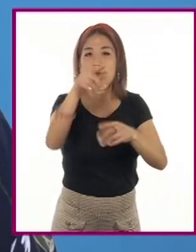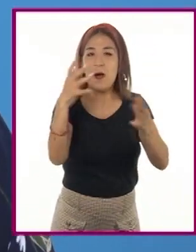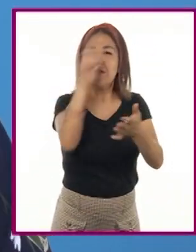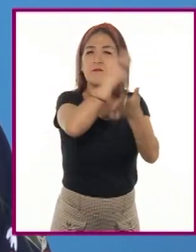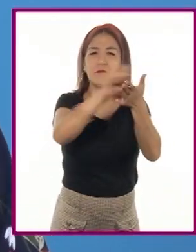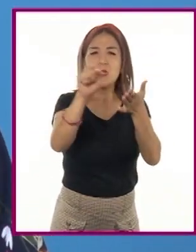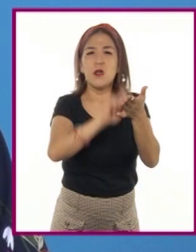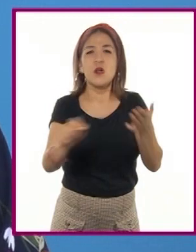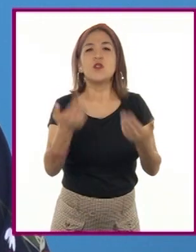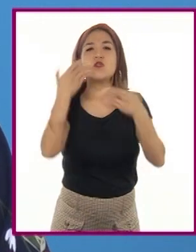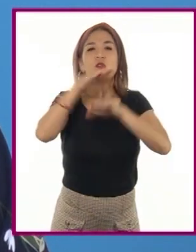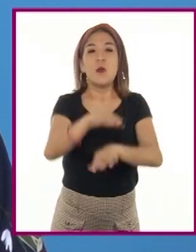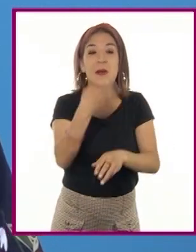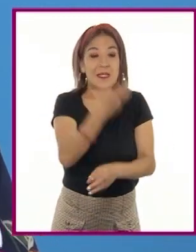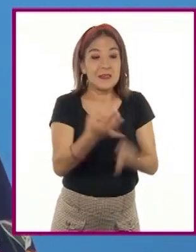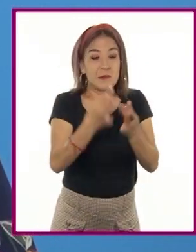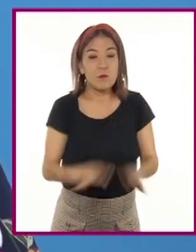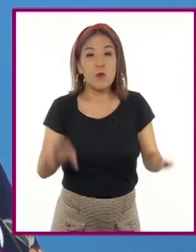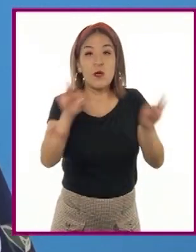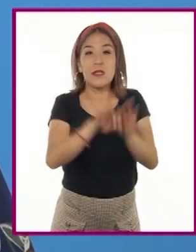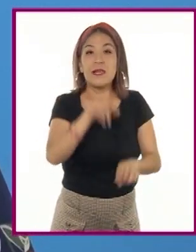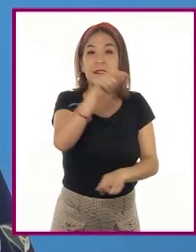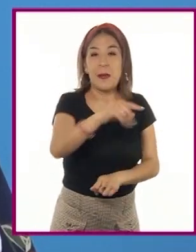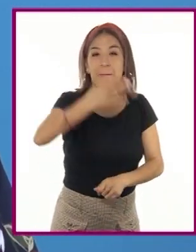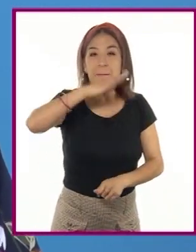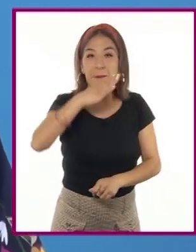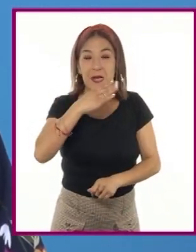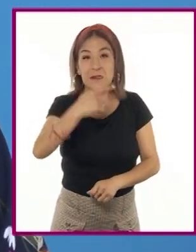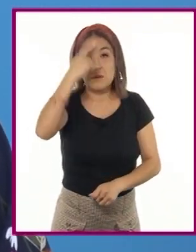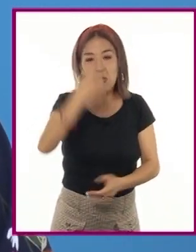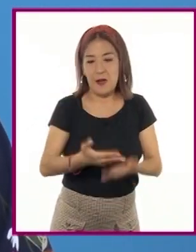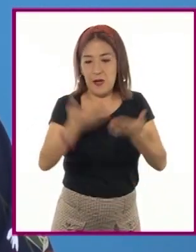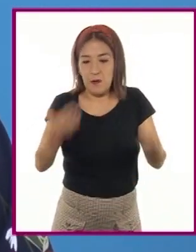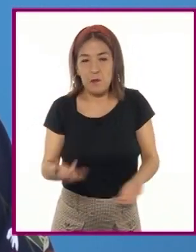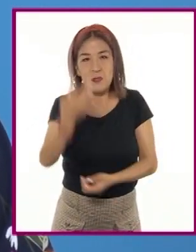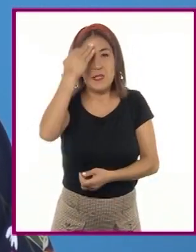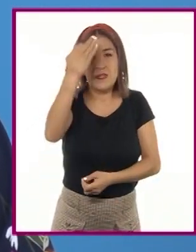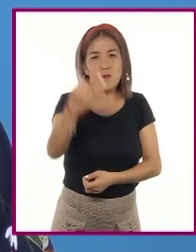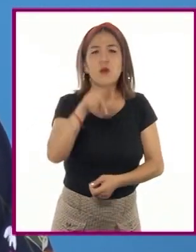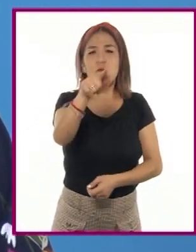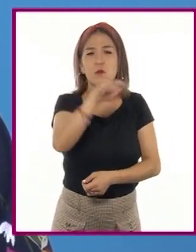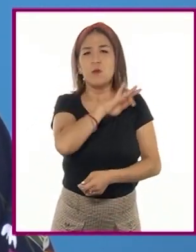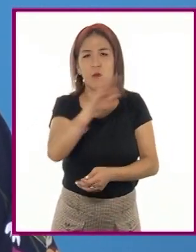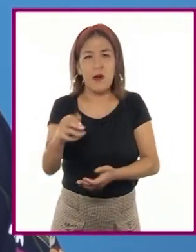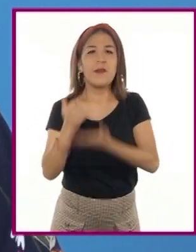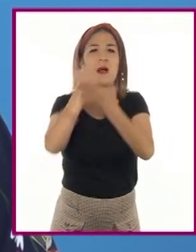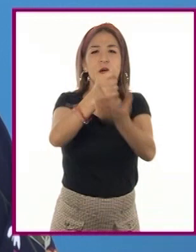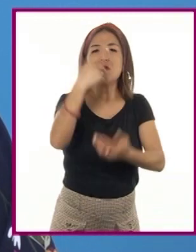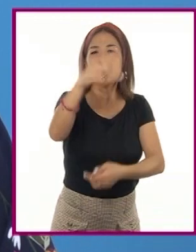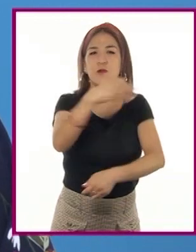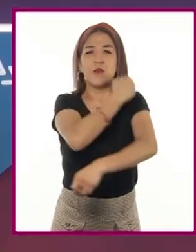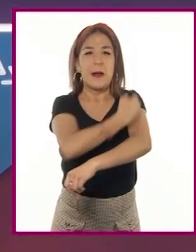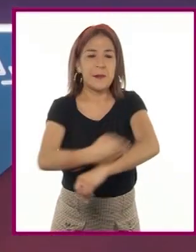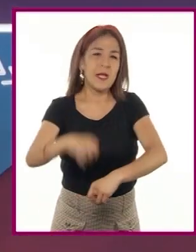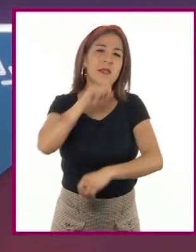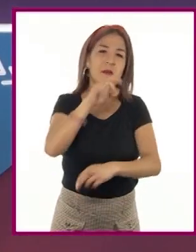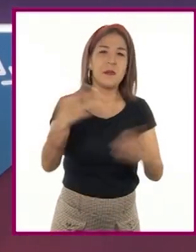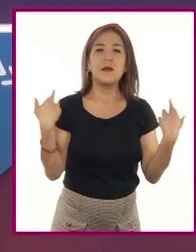que tiene el maíz y sus derivados en su vida cotidiana. Pueden apoyarse en sus familiares y